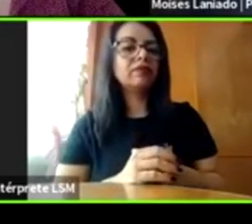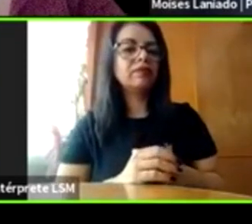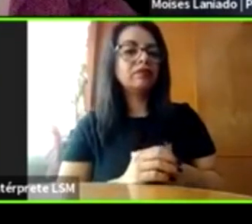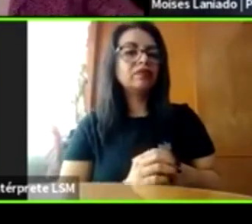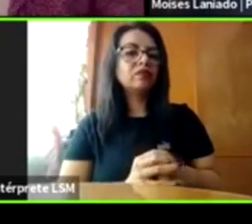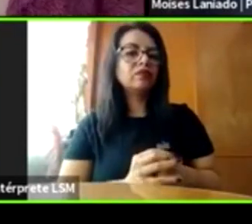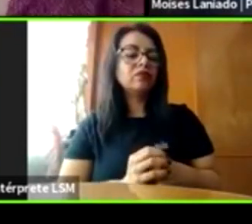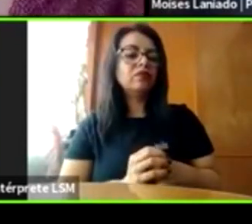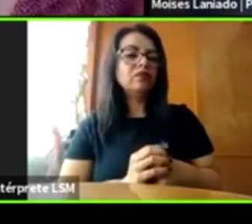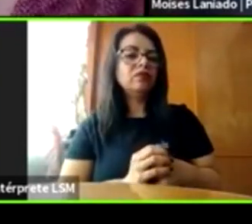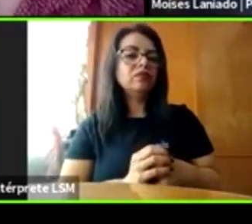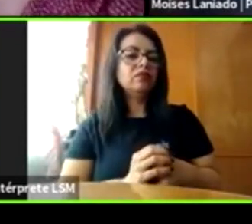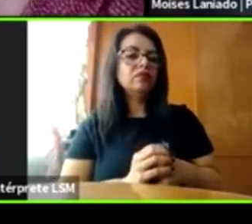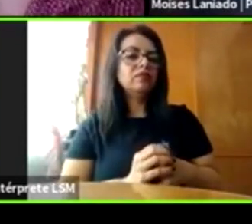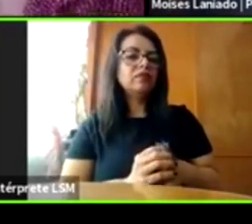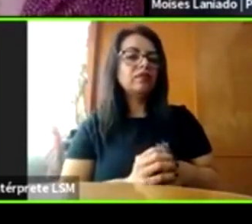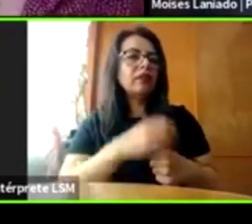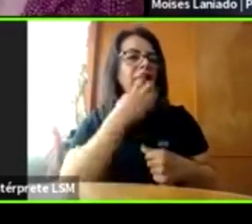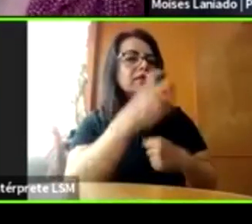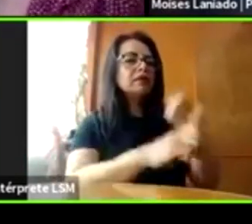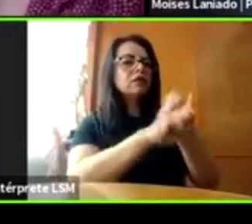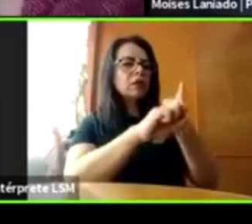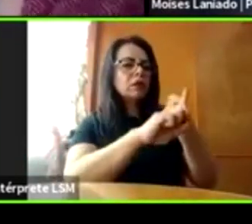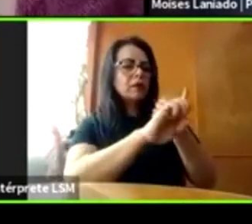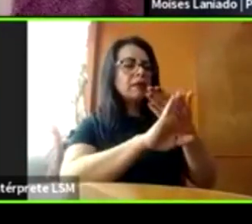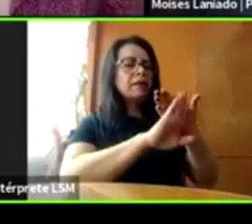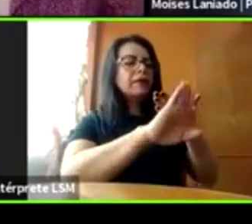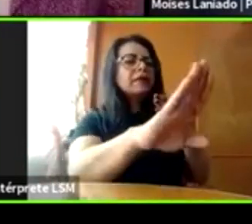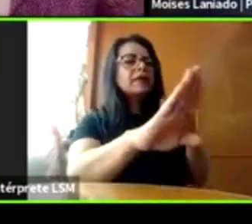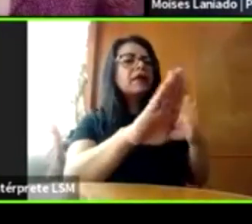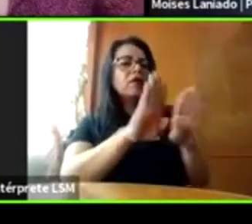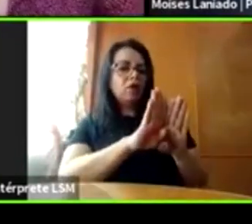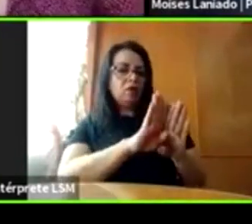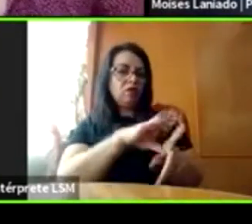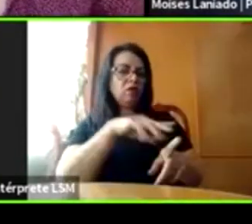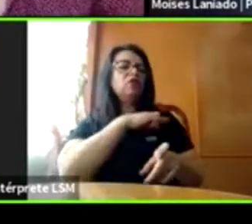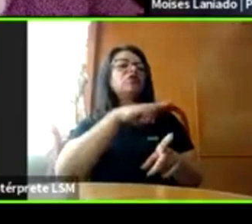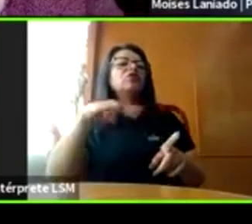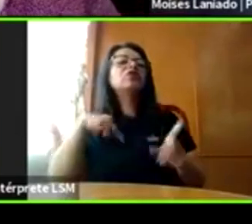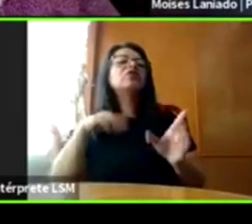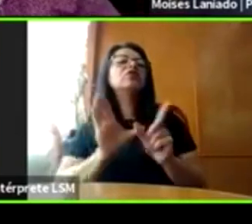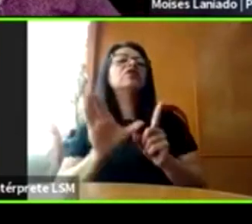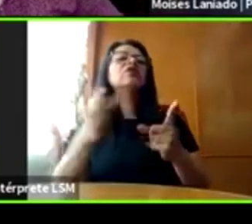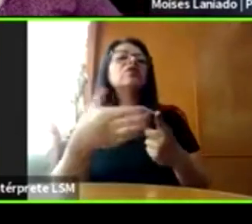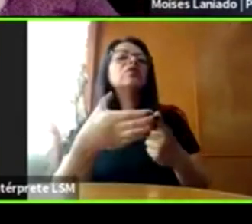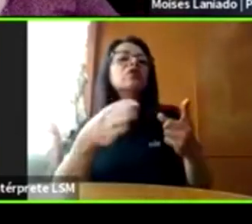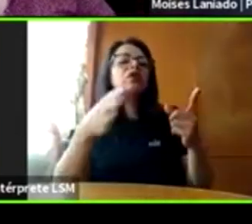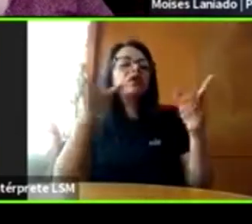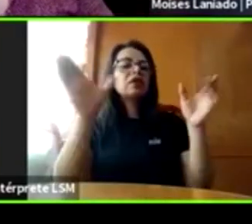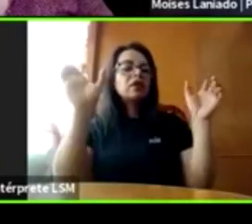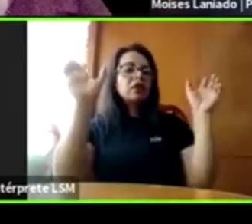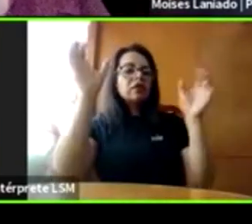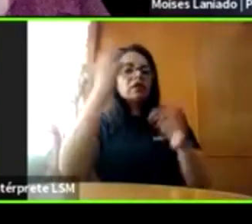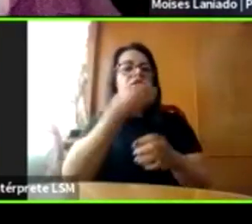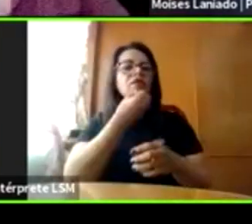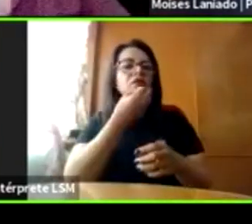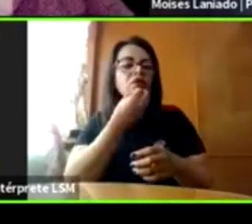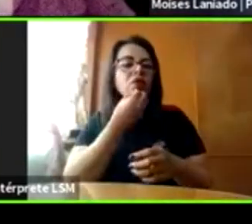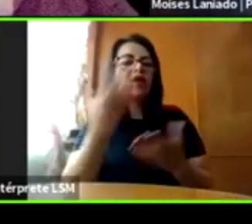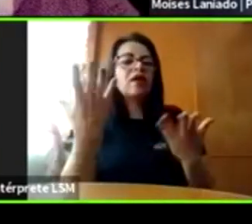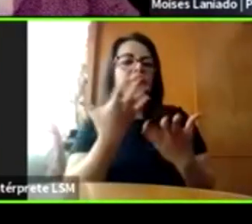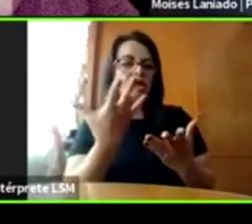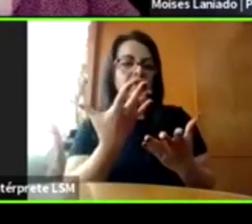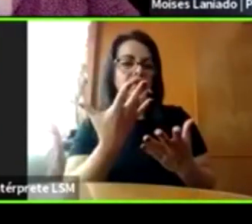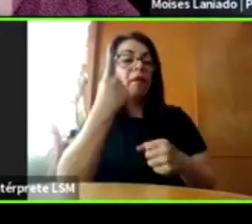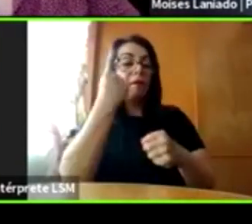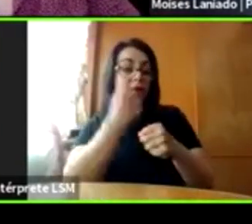Para prevenir este problema, lo que hemos hecho en la Comunidad Judía de México es, primero que nada, visibilizar